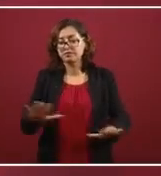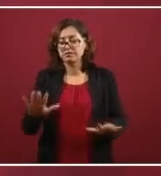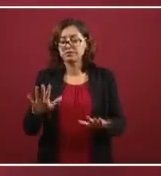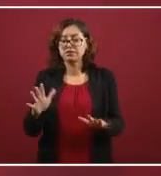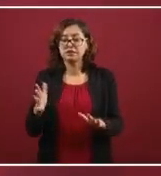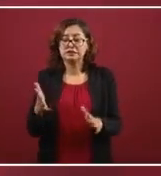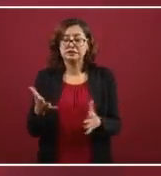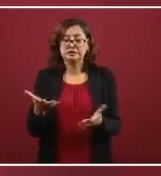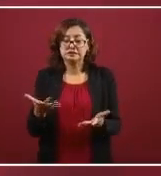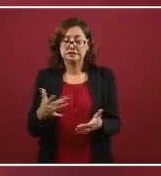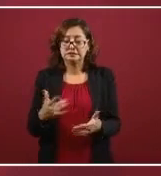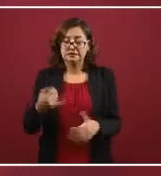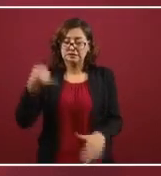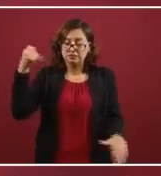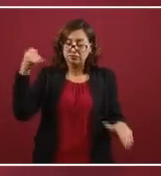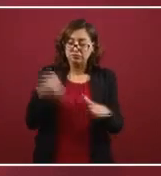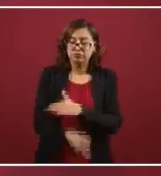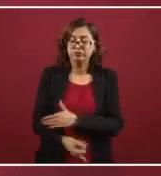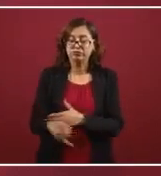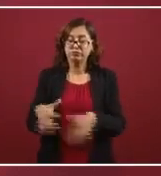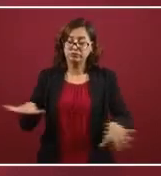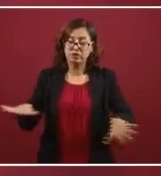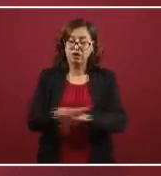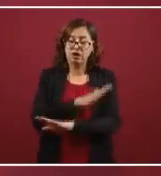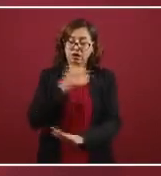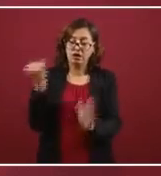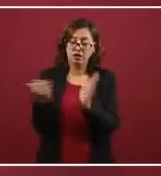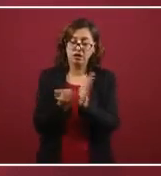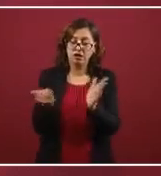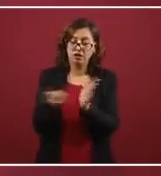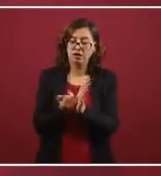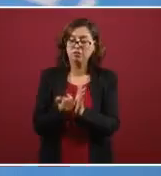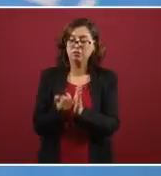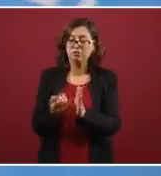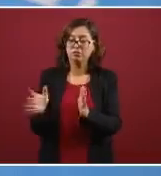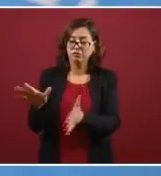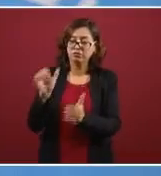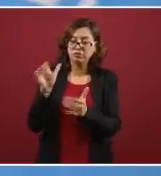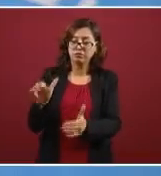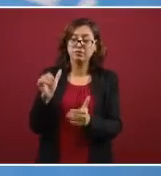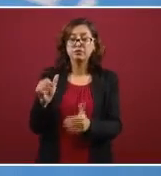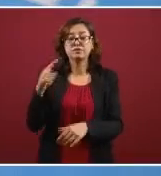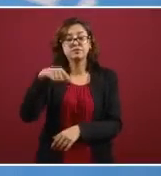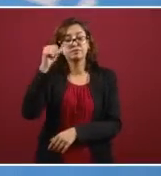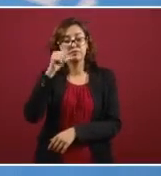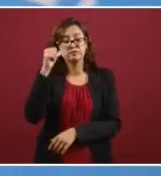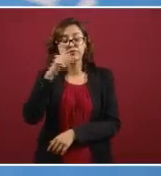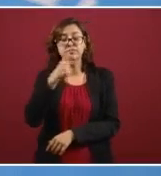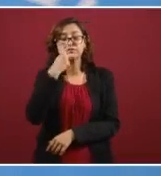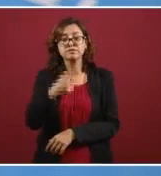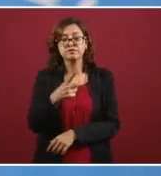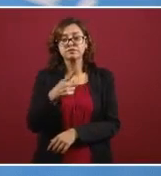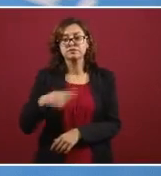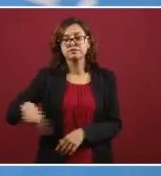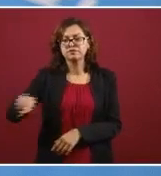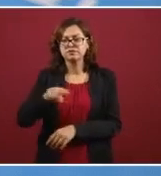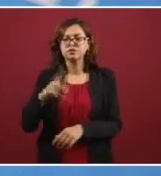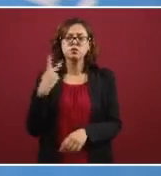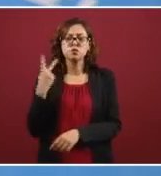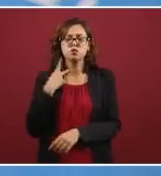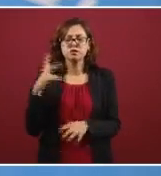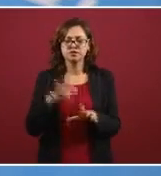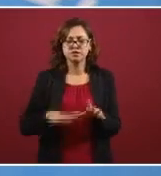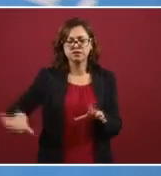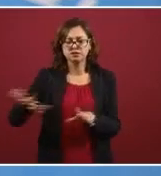una reforma tributaria, y siempre digo, cuando me dicen las políticas sociales del MIDE, yo digo, ¿cuáles son las